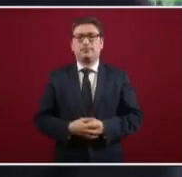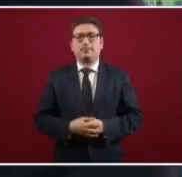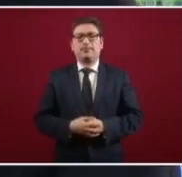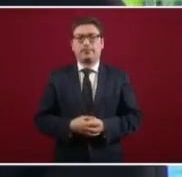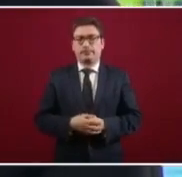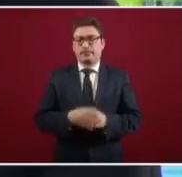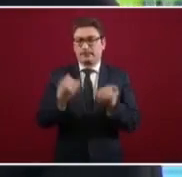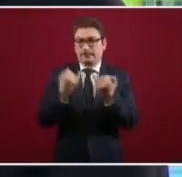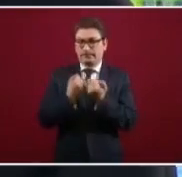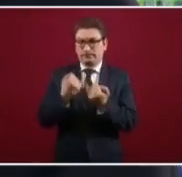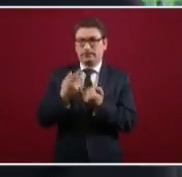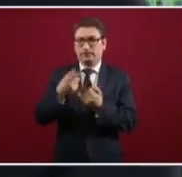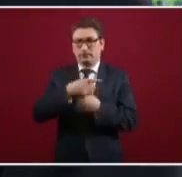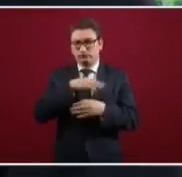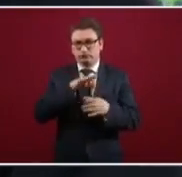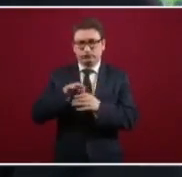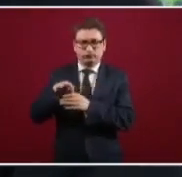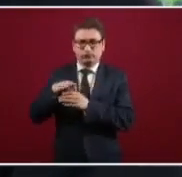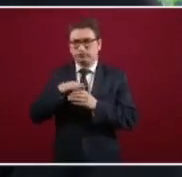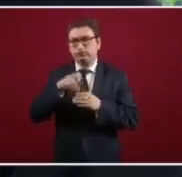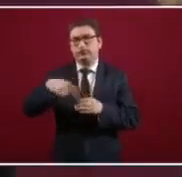el fraude electoral